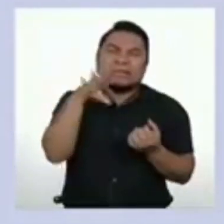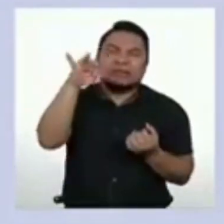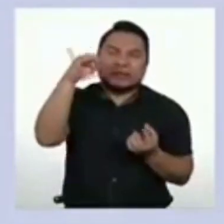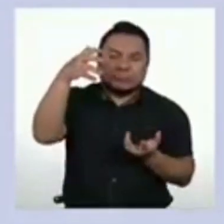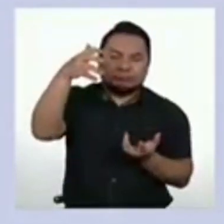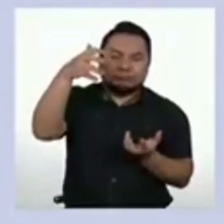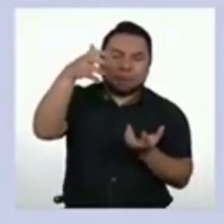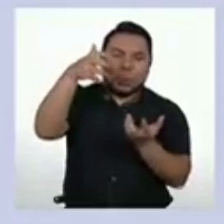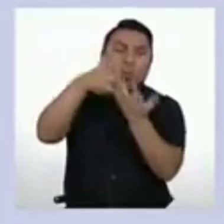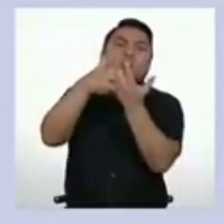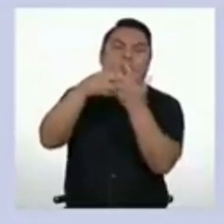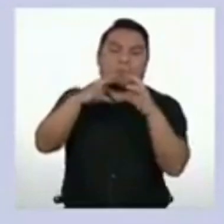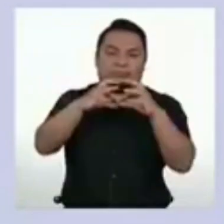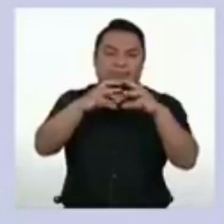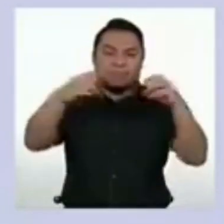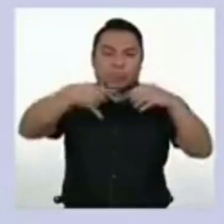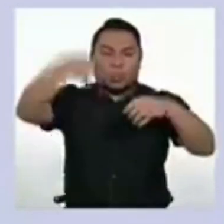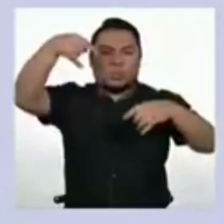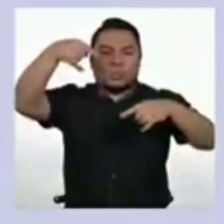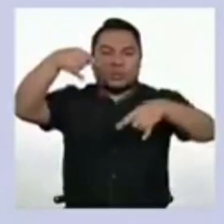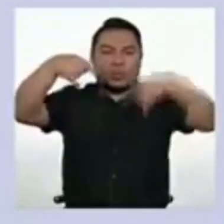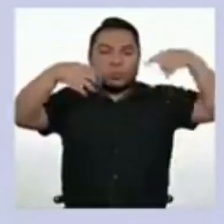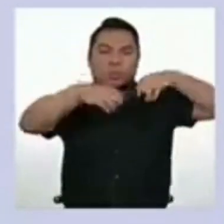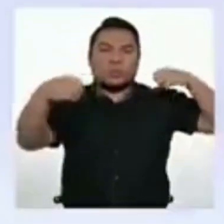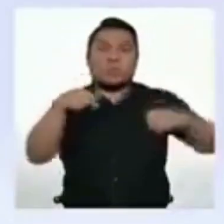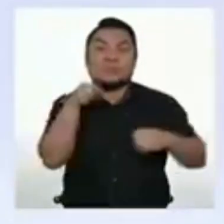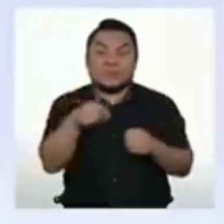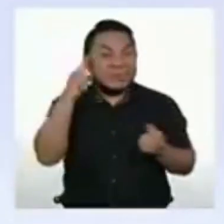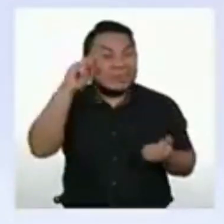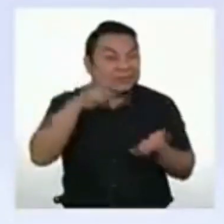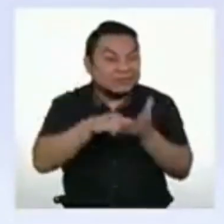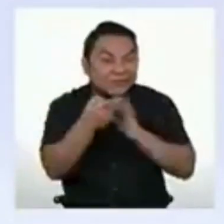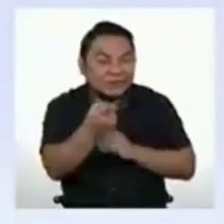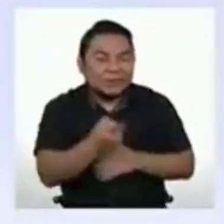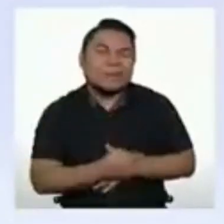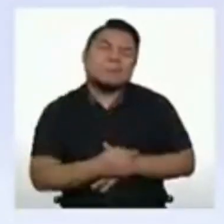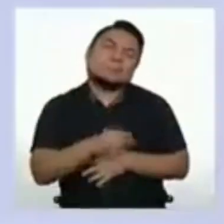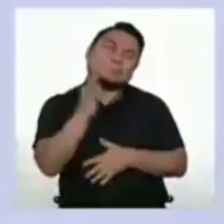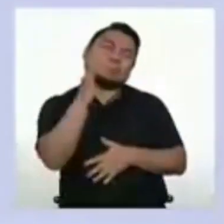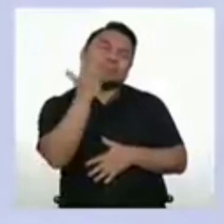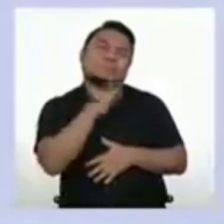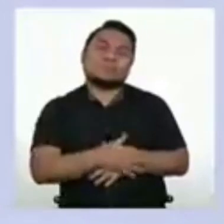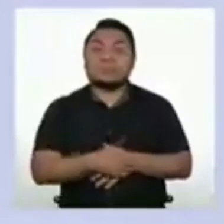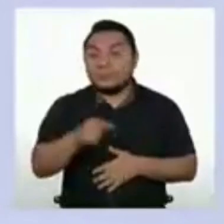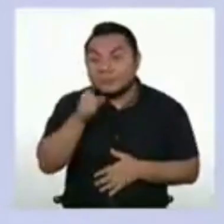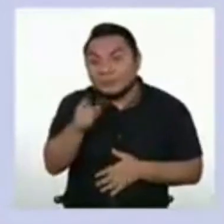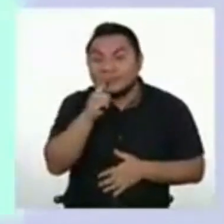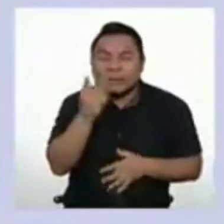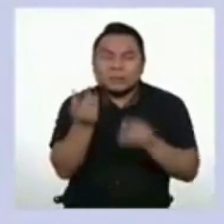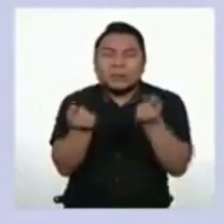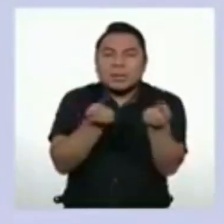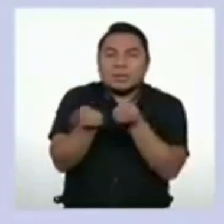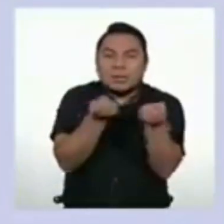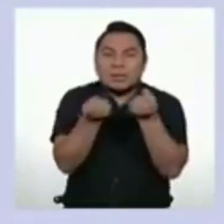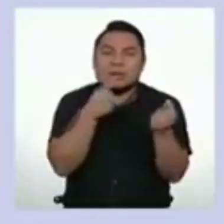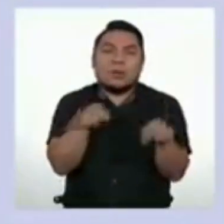cuerpo les agrada el equilibrio. ¿Sabes qué quiere decir esto? No estoy muy segura, profesor. El equilibrio implica que